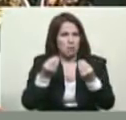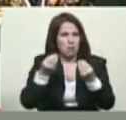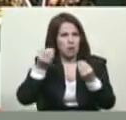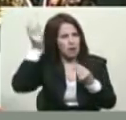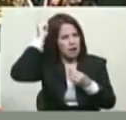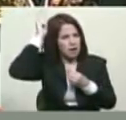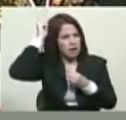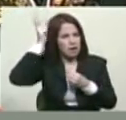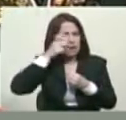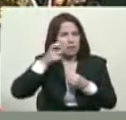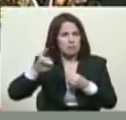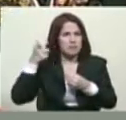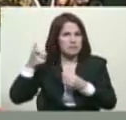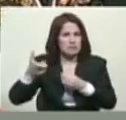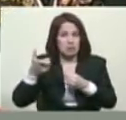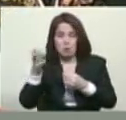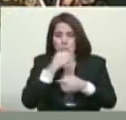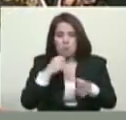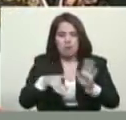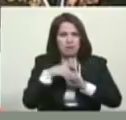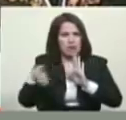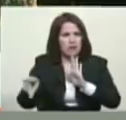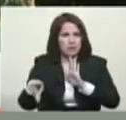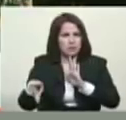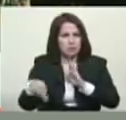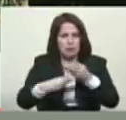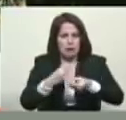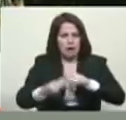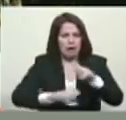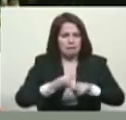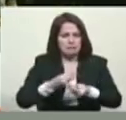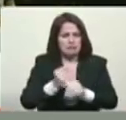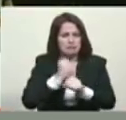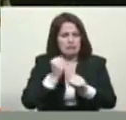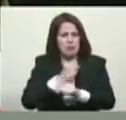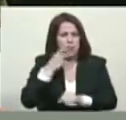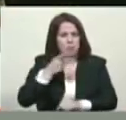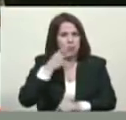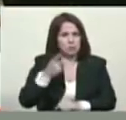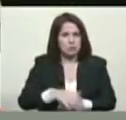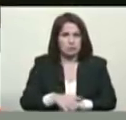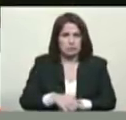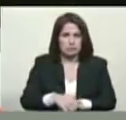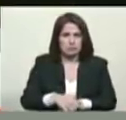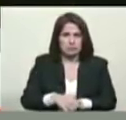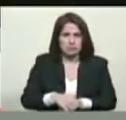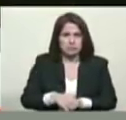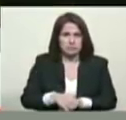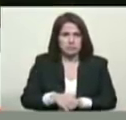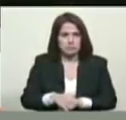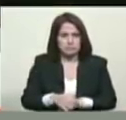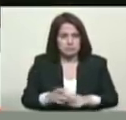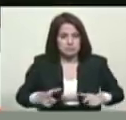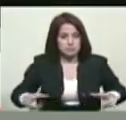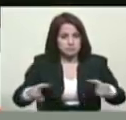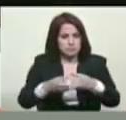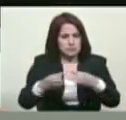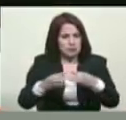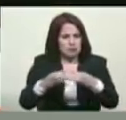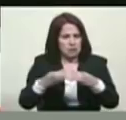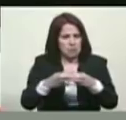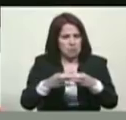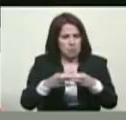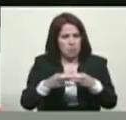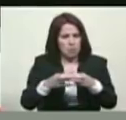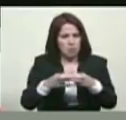los movimientos sociales no teníamos derecho a hacer política. Y de paso, en el sector obrero, ¿qué nos decían? Independencia